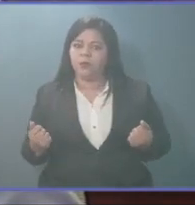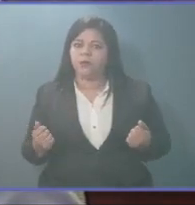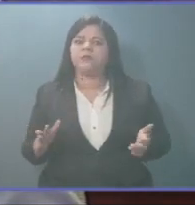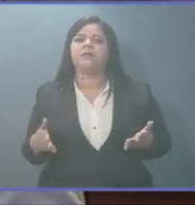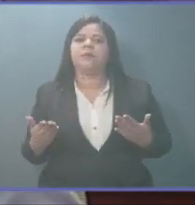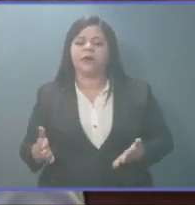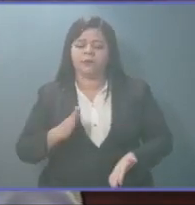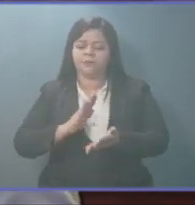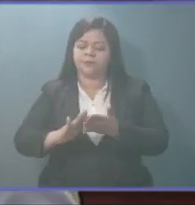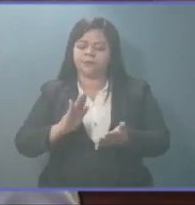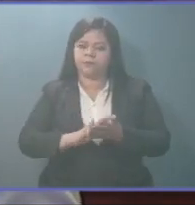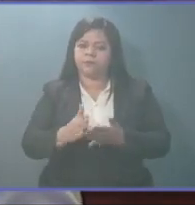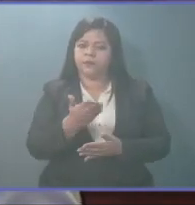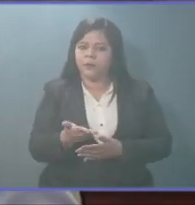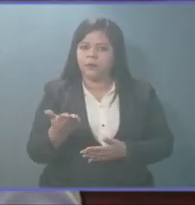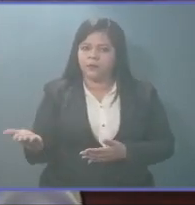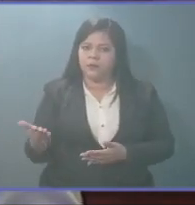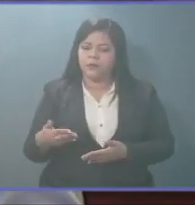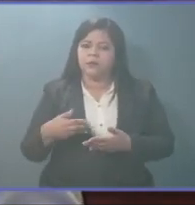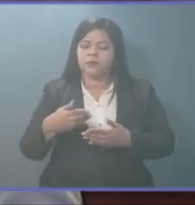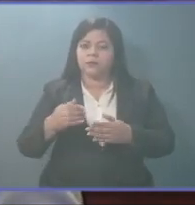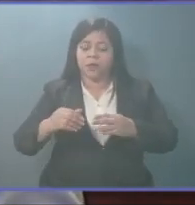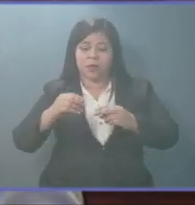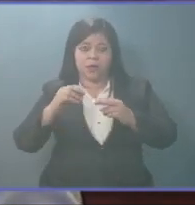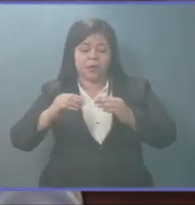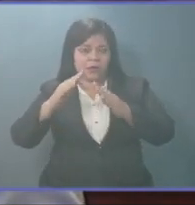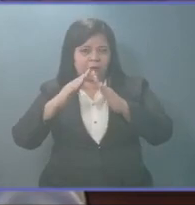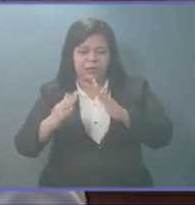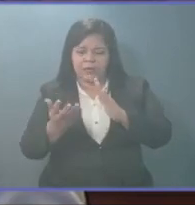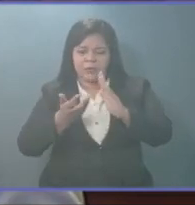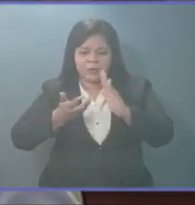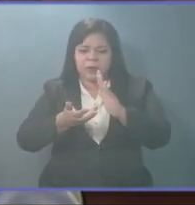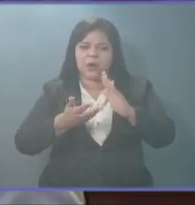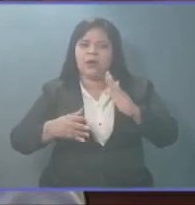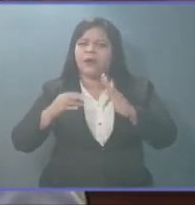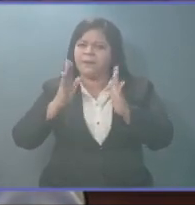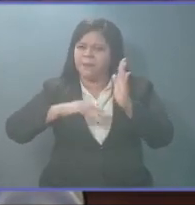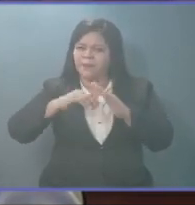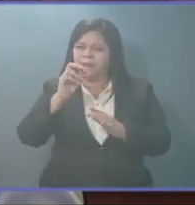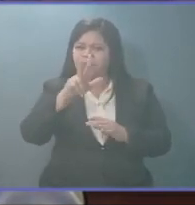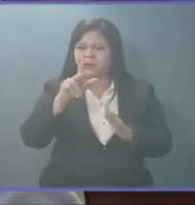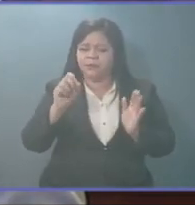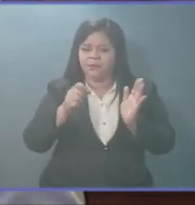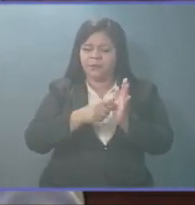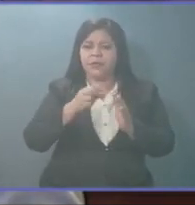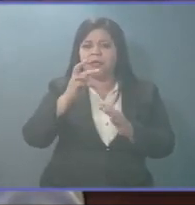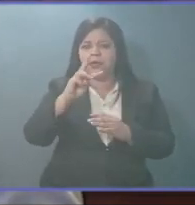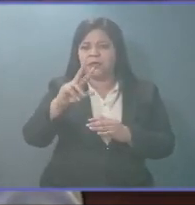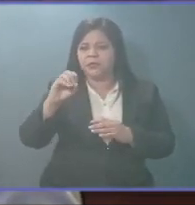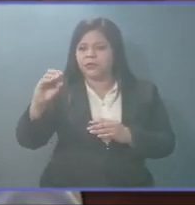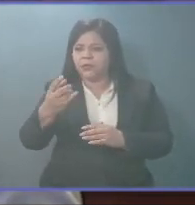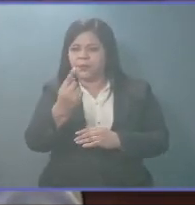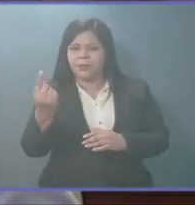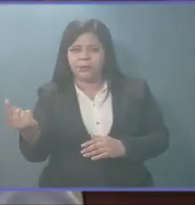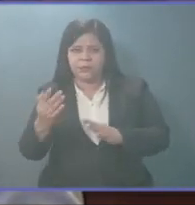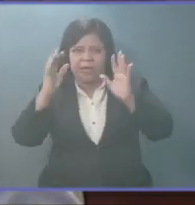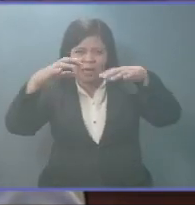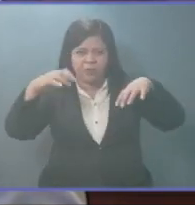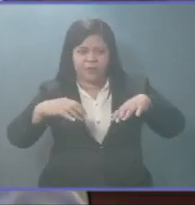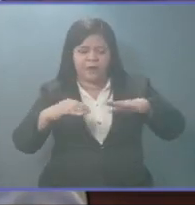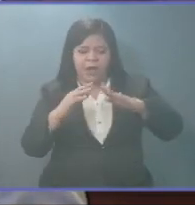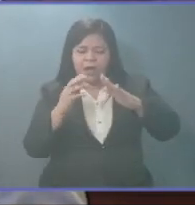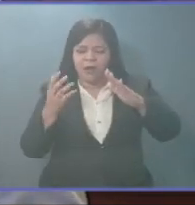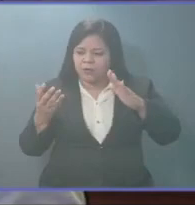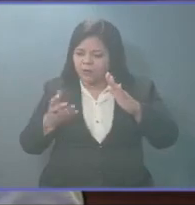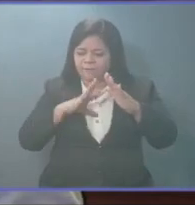para la compra de bienes, dotando albergues, todo lo que era necesario. Fueron más de 3.200 personas las que albergamos ante las lluvias. A